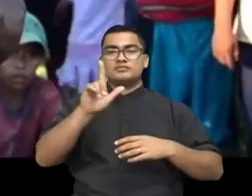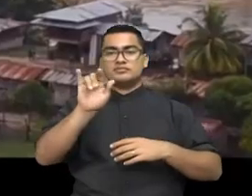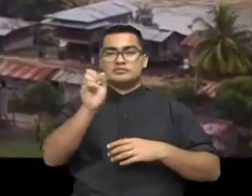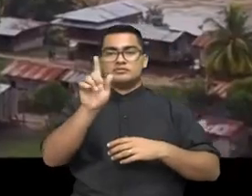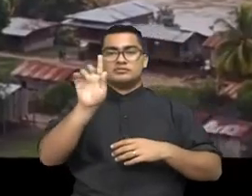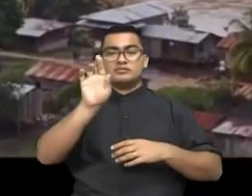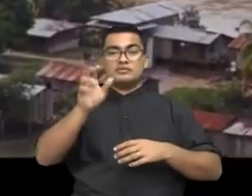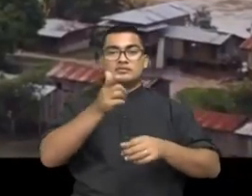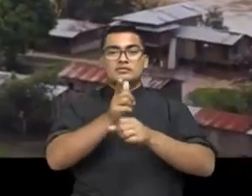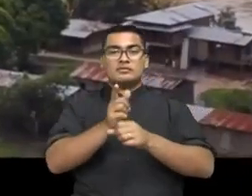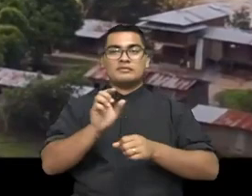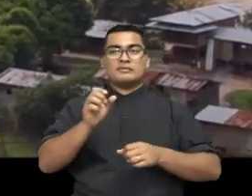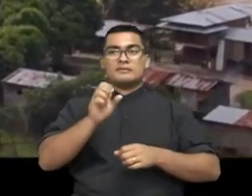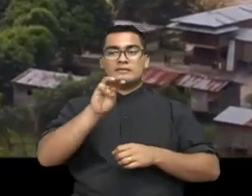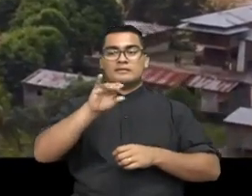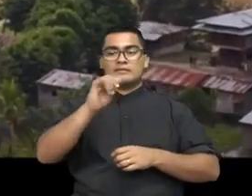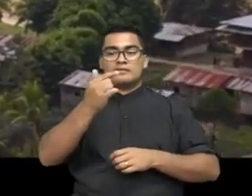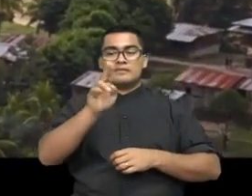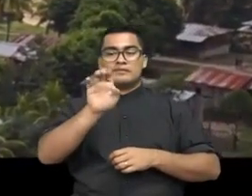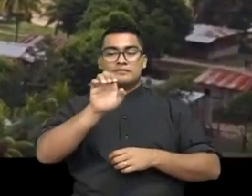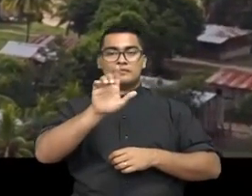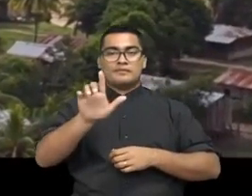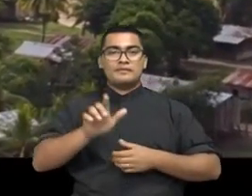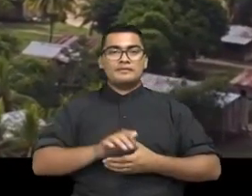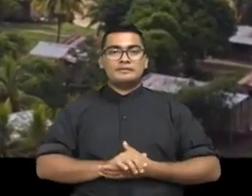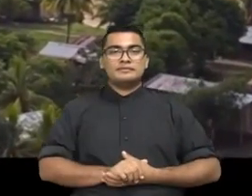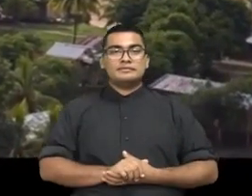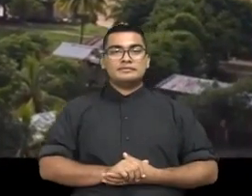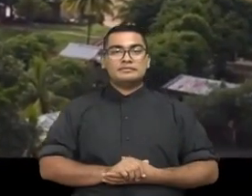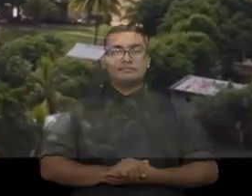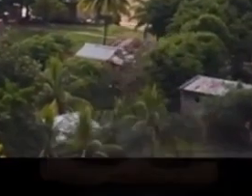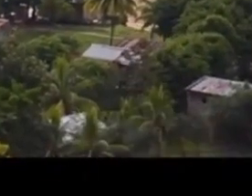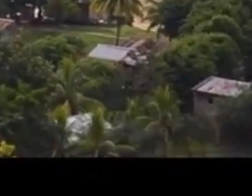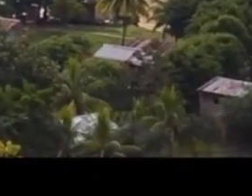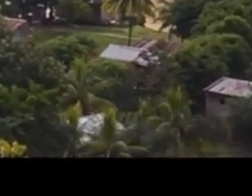Mora para el canal parlamentario, les informó Miguel Carranza Mena.